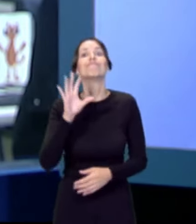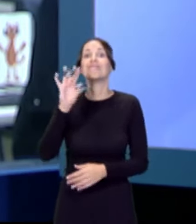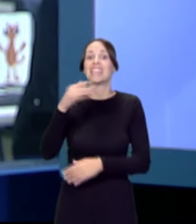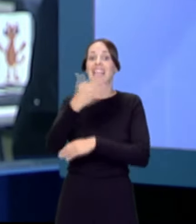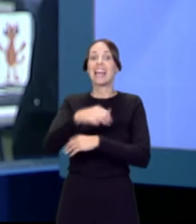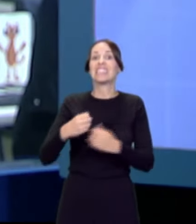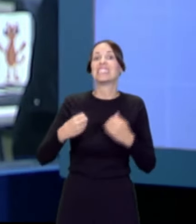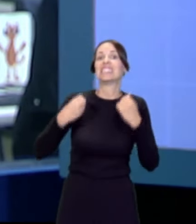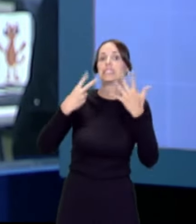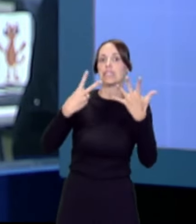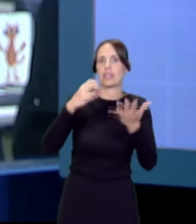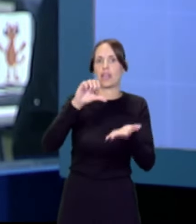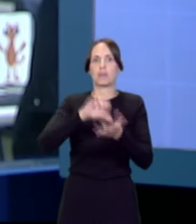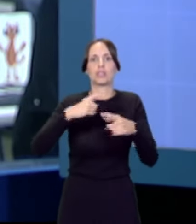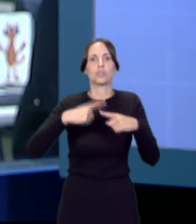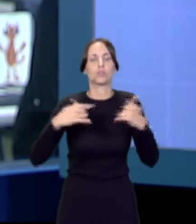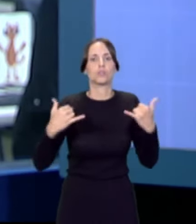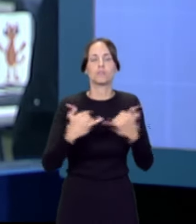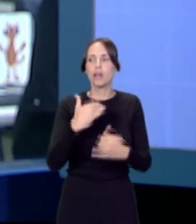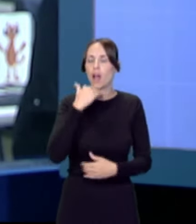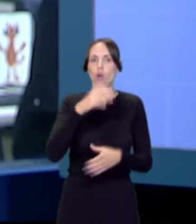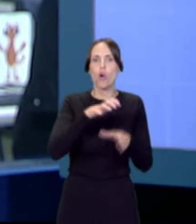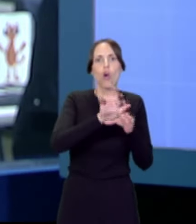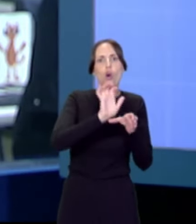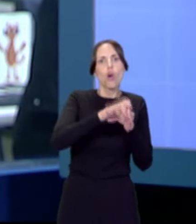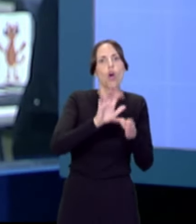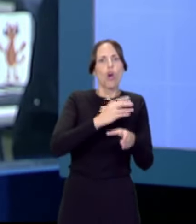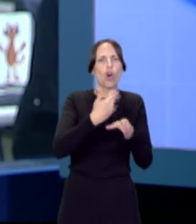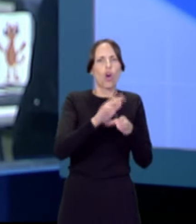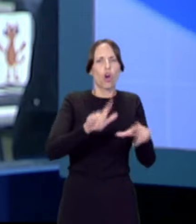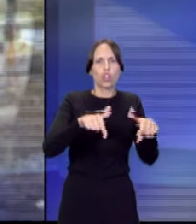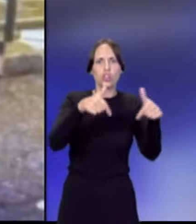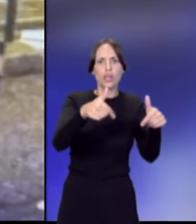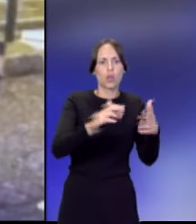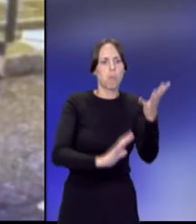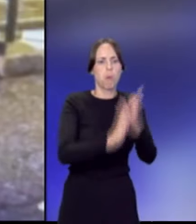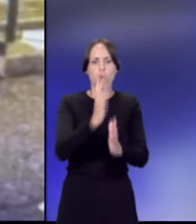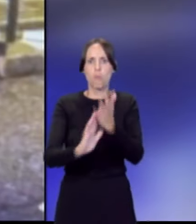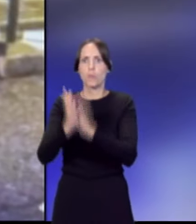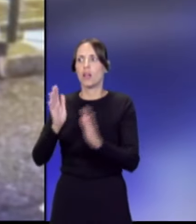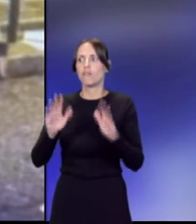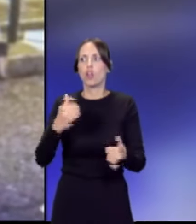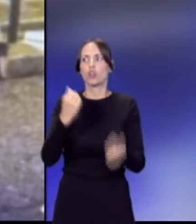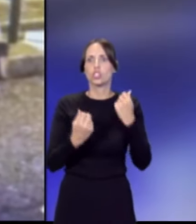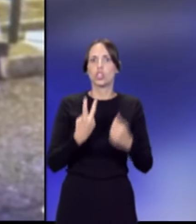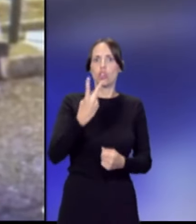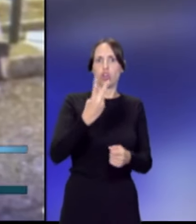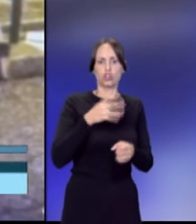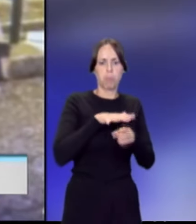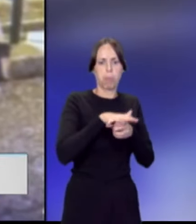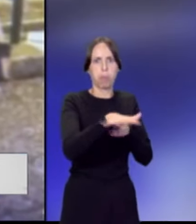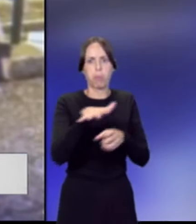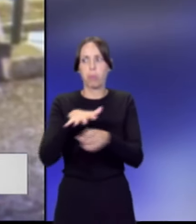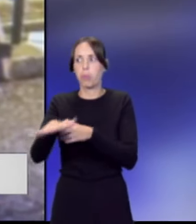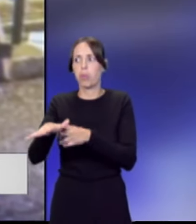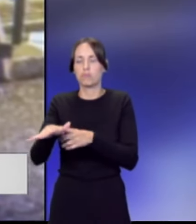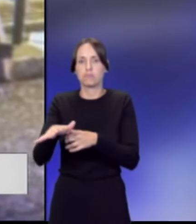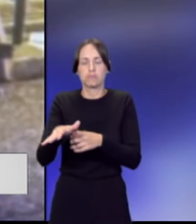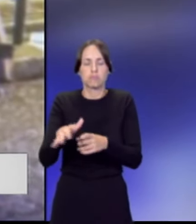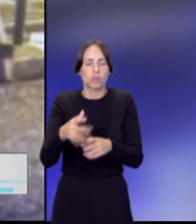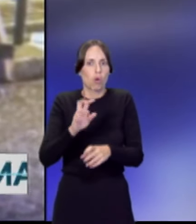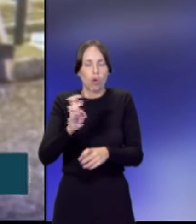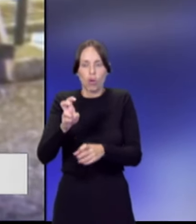capital tinerfeña, las llamas de los contenedores afectaron a 2 coches y otro vehículo más que resultó totalmente